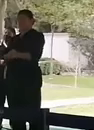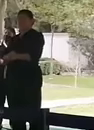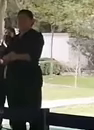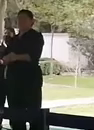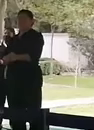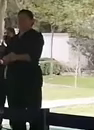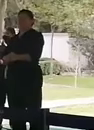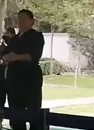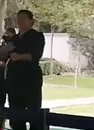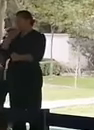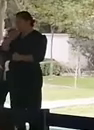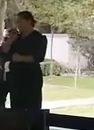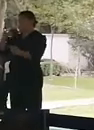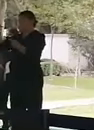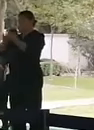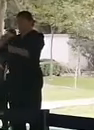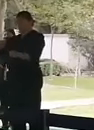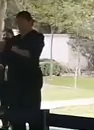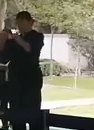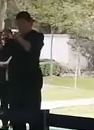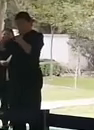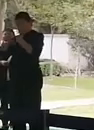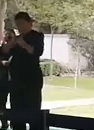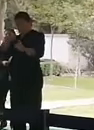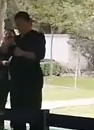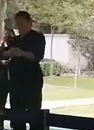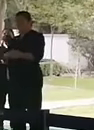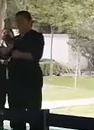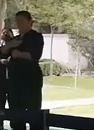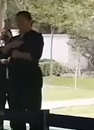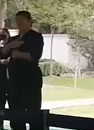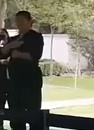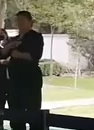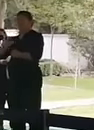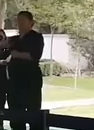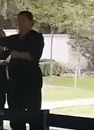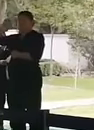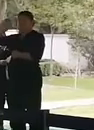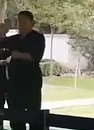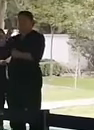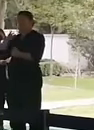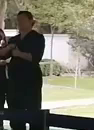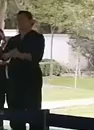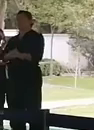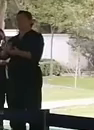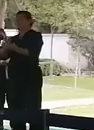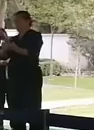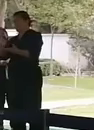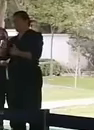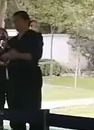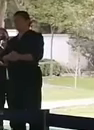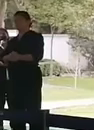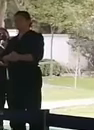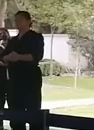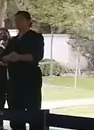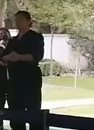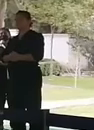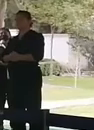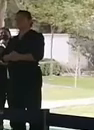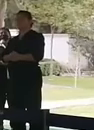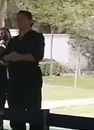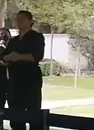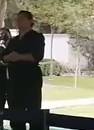La pregunta de parte del Sol de Tlaxcala, aquí de este lado. Muchísimas gracias. Las ventajas que podría